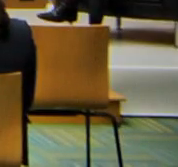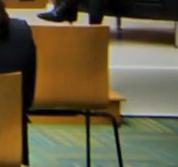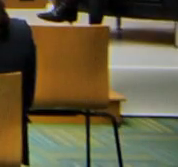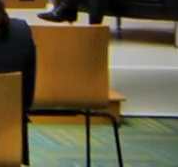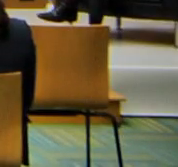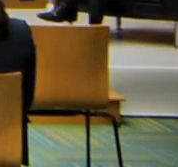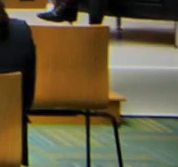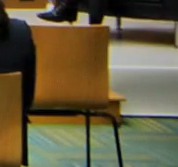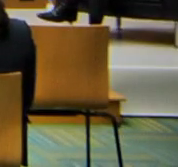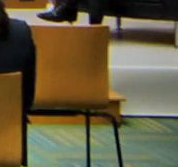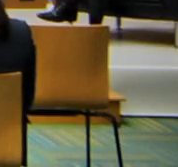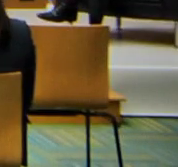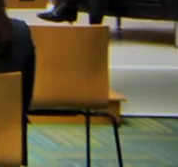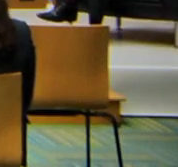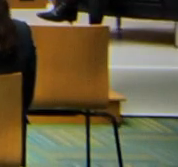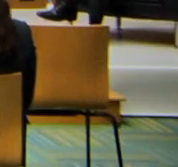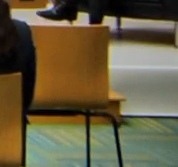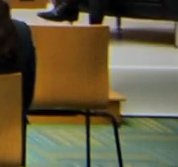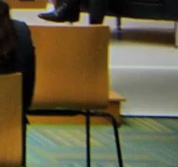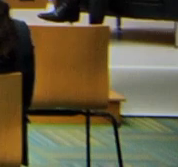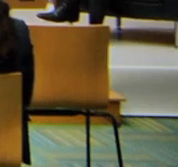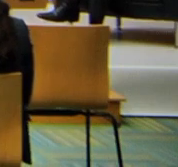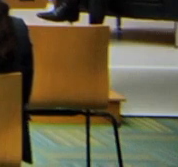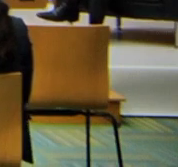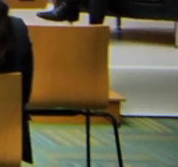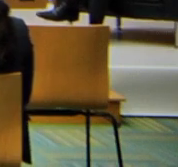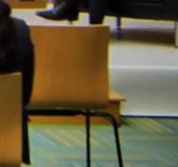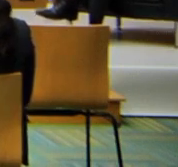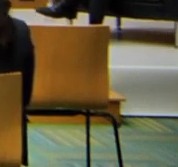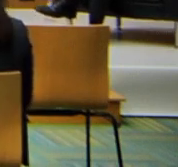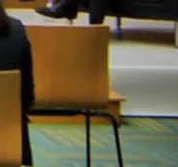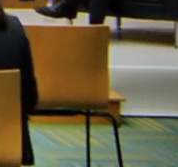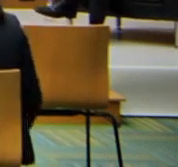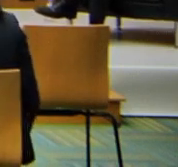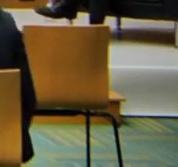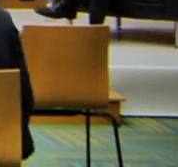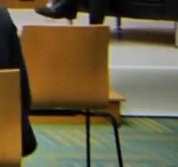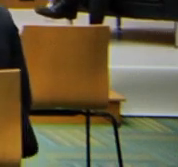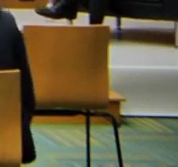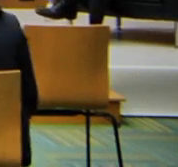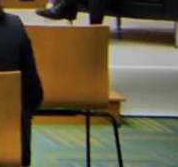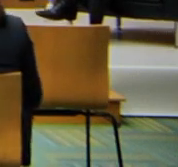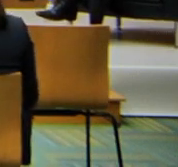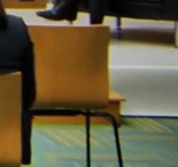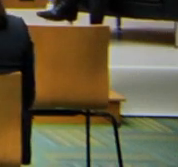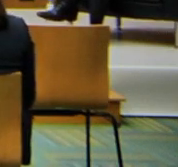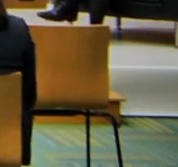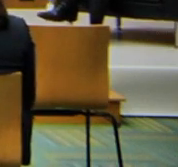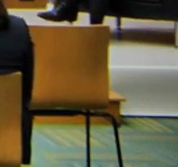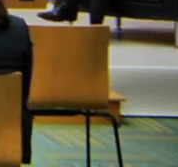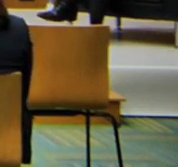Gracias, Bianca. Buen día. Muy buen día también para todos los asistentes.